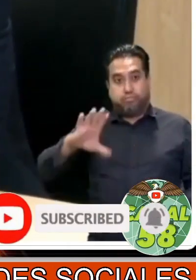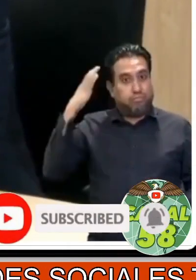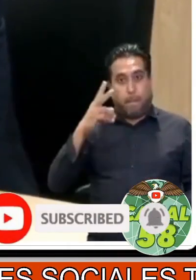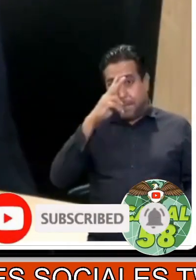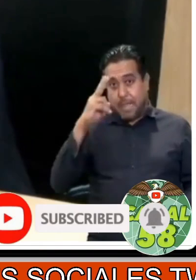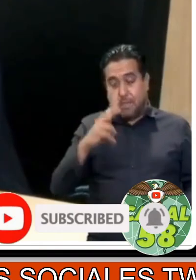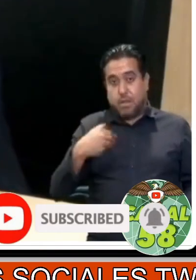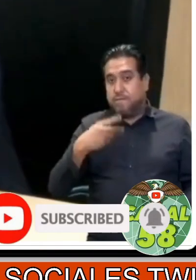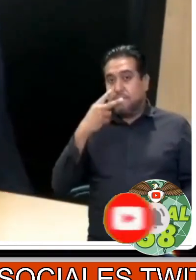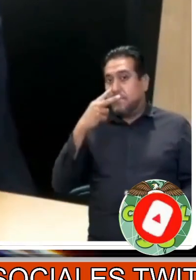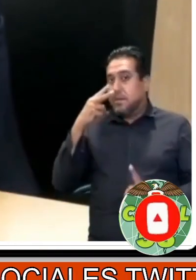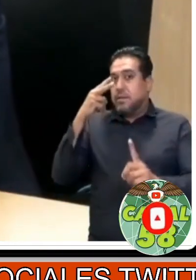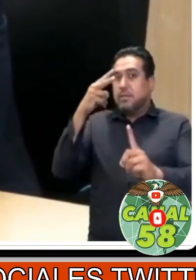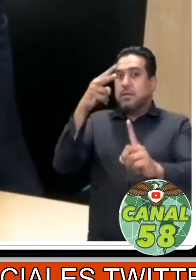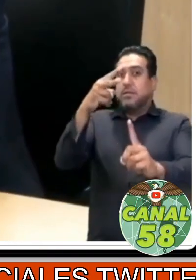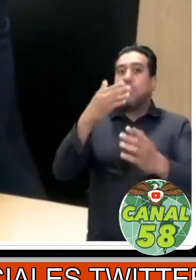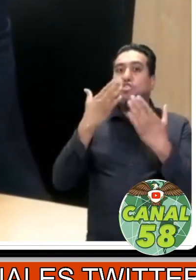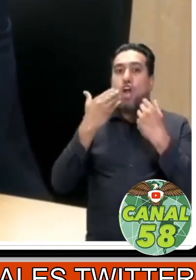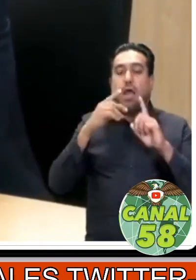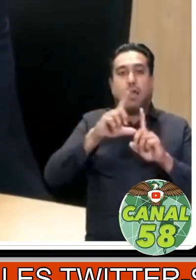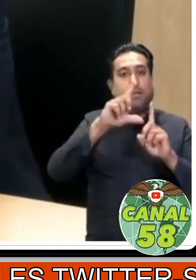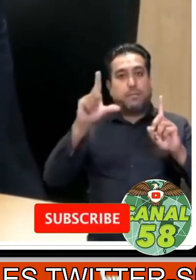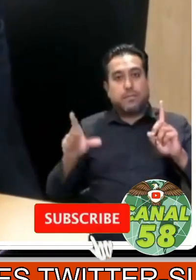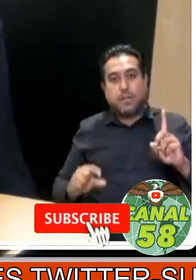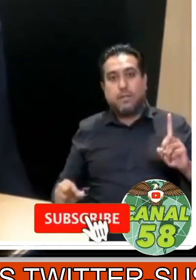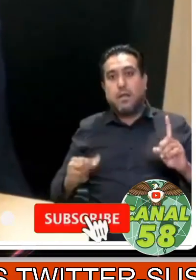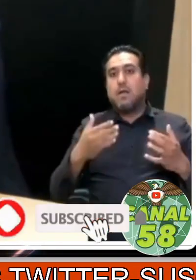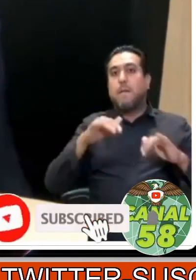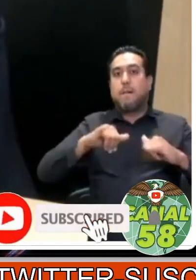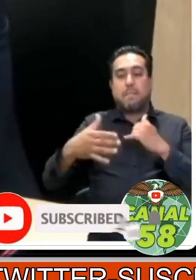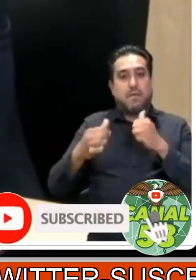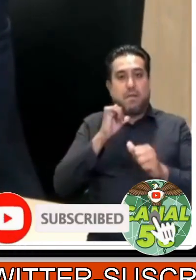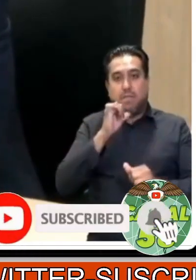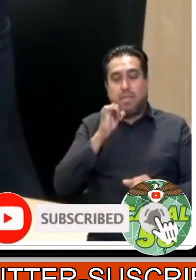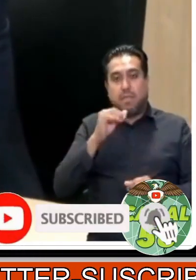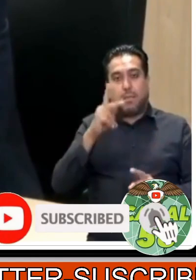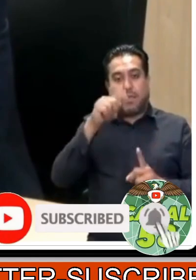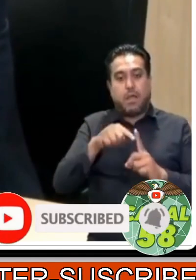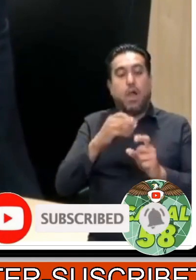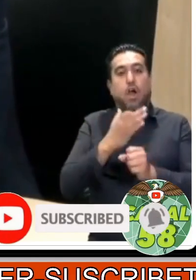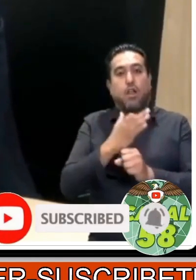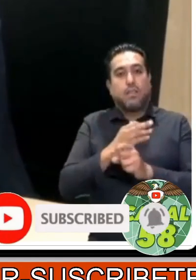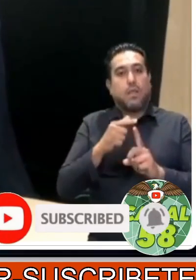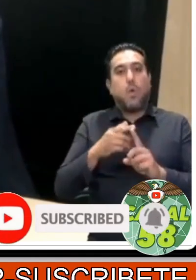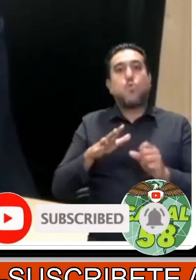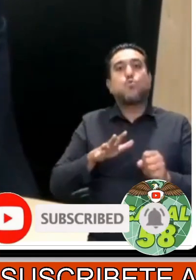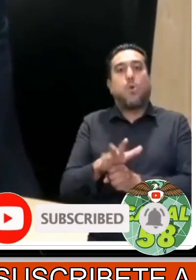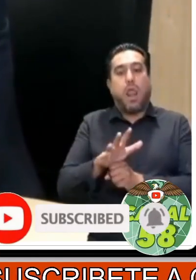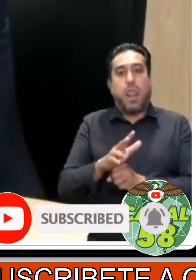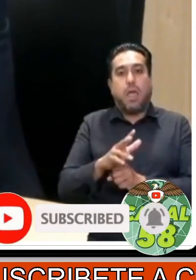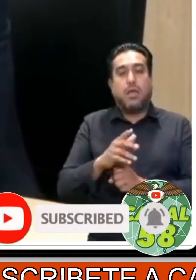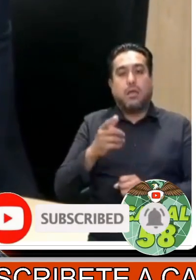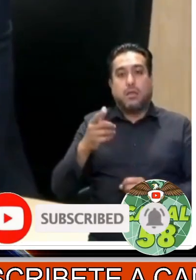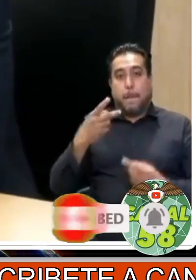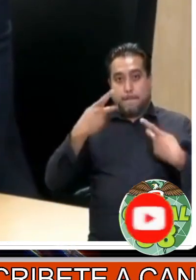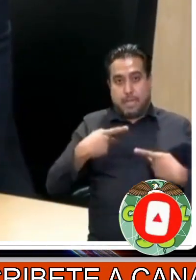en el firmamento de la geografía estatal y nacional otra salida que permita, con los recursos